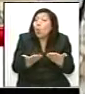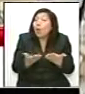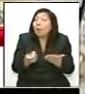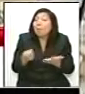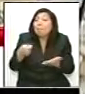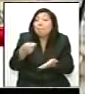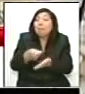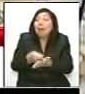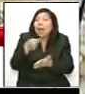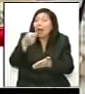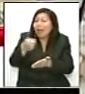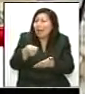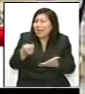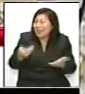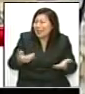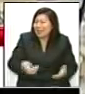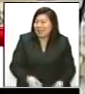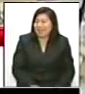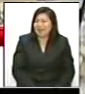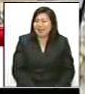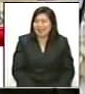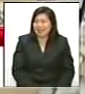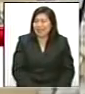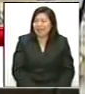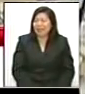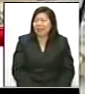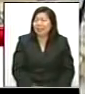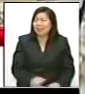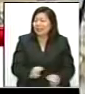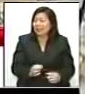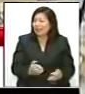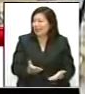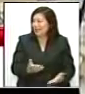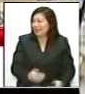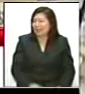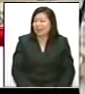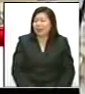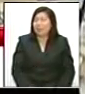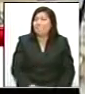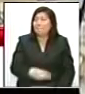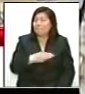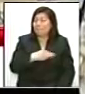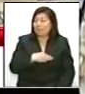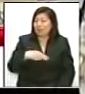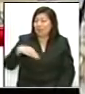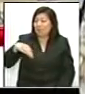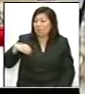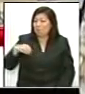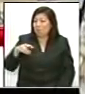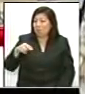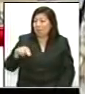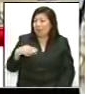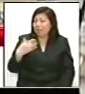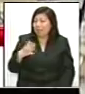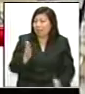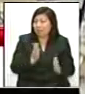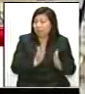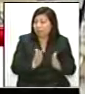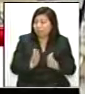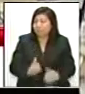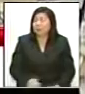les siga pagando. Y si bien es cierto, el señor ministro Carlos Morán ha señalado que ya está en